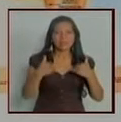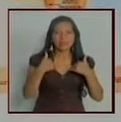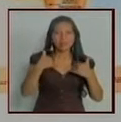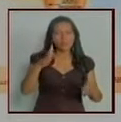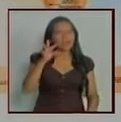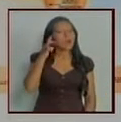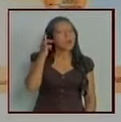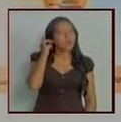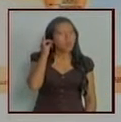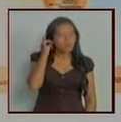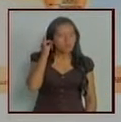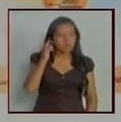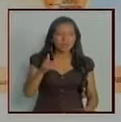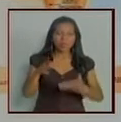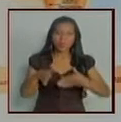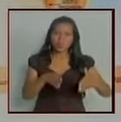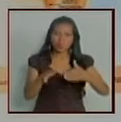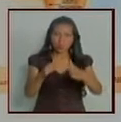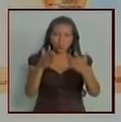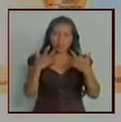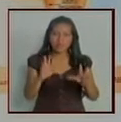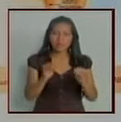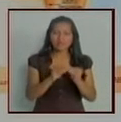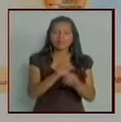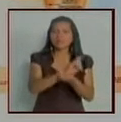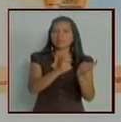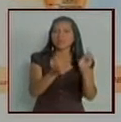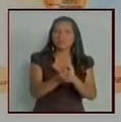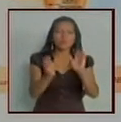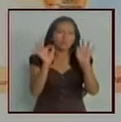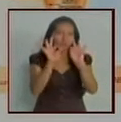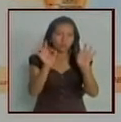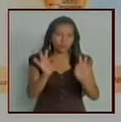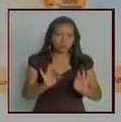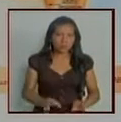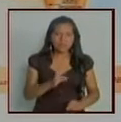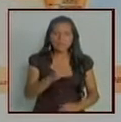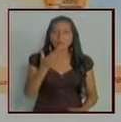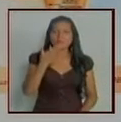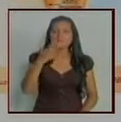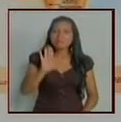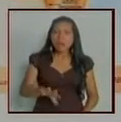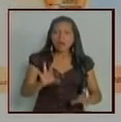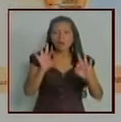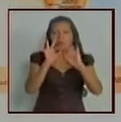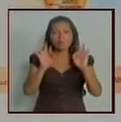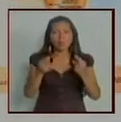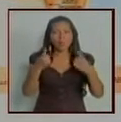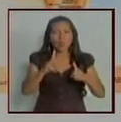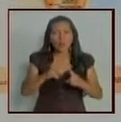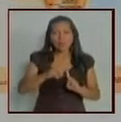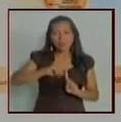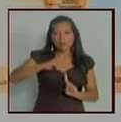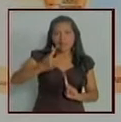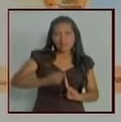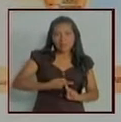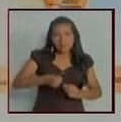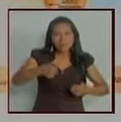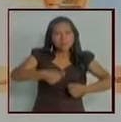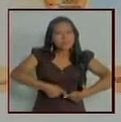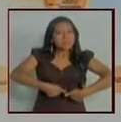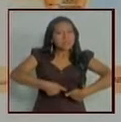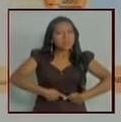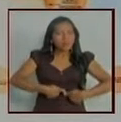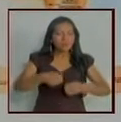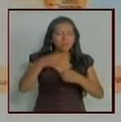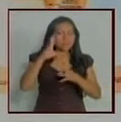pabellón auricular y el conducto auditivo externo. Alteraciones en la formación, malas formaciones durante la etapa embrionaria, puede hacer que